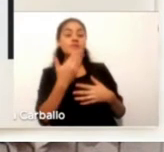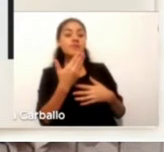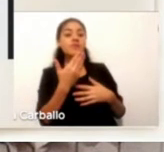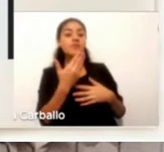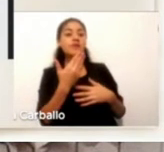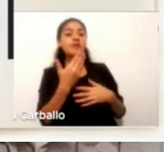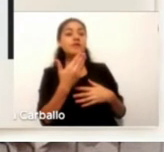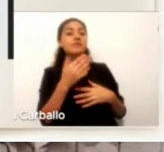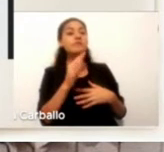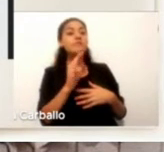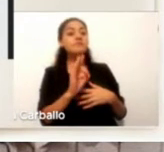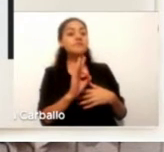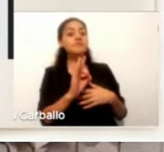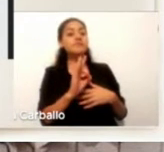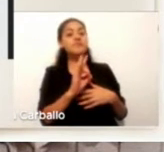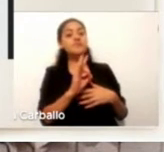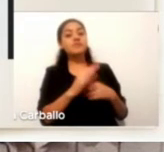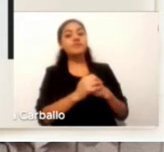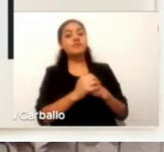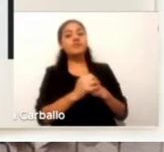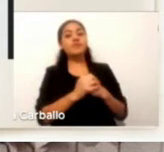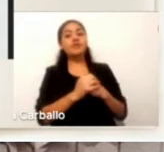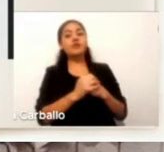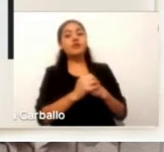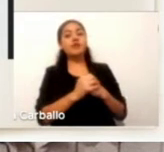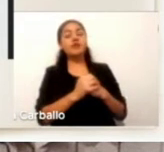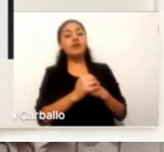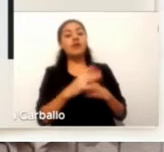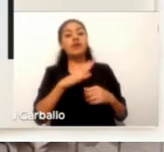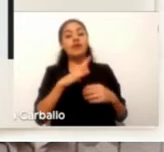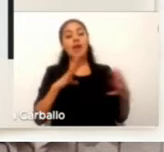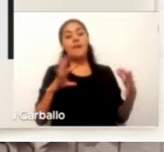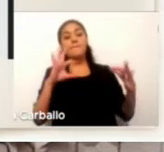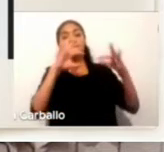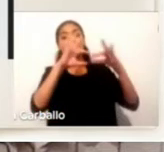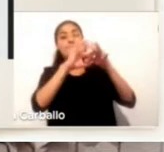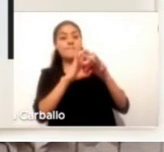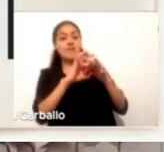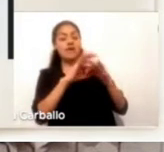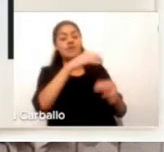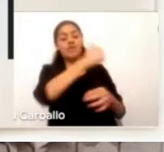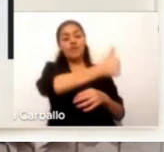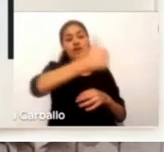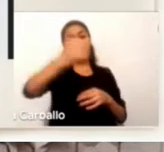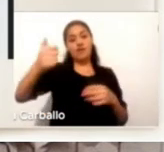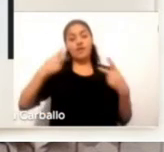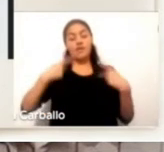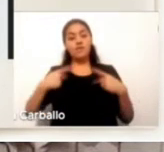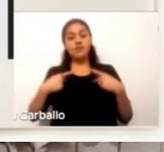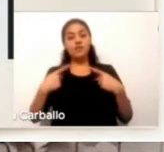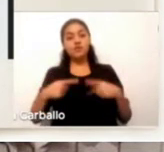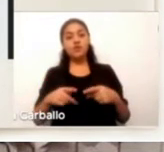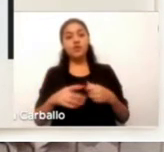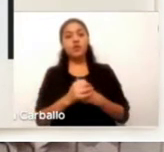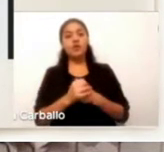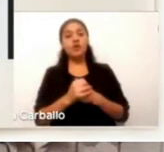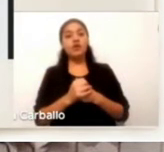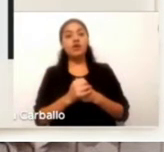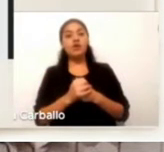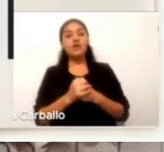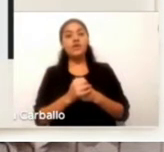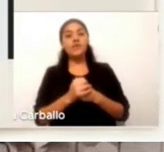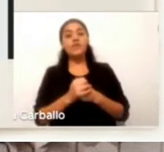sancionadores va de la mano de un análisis correcto de cada caso en particular, a fin de preservar el principio de certeza que